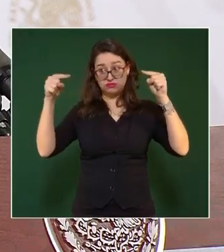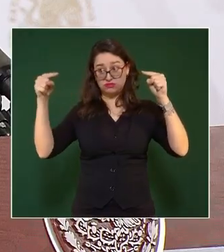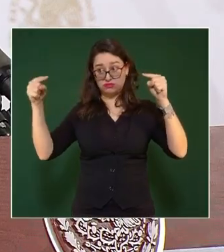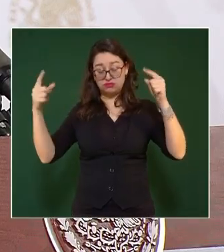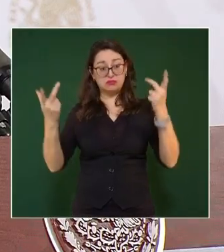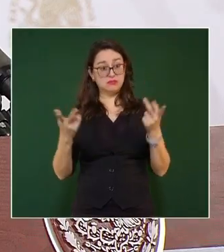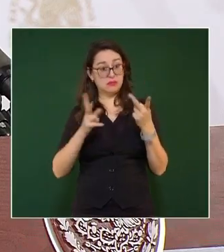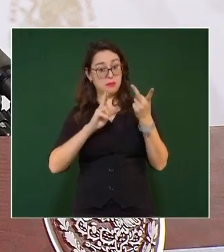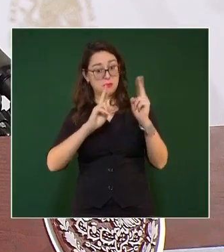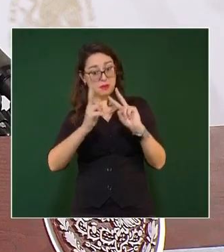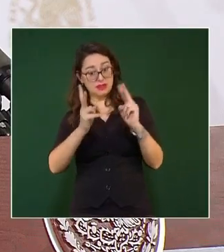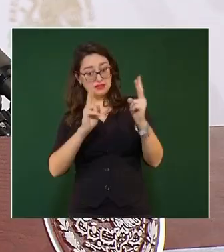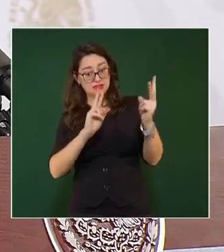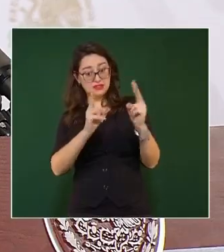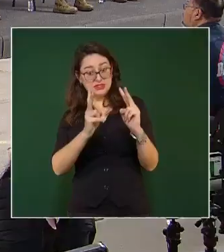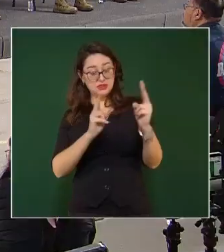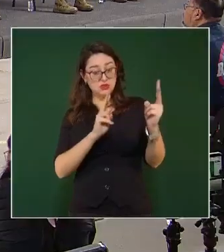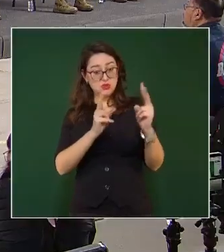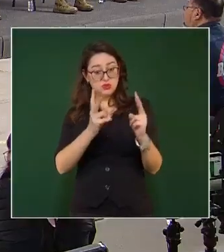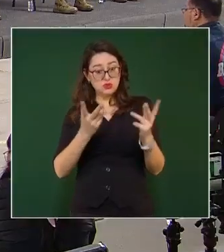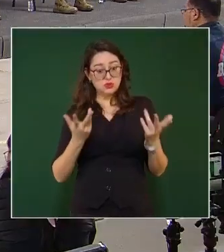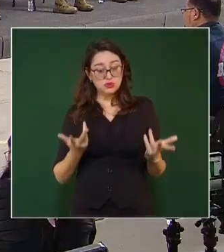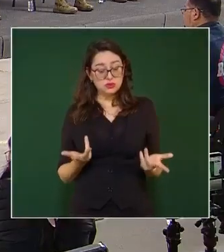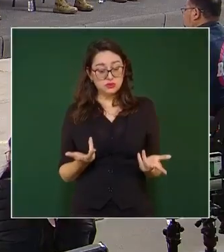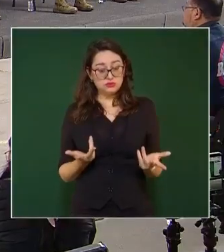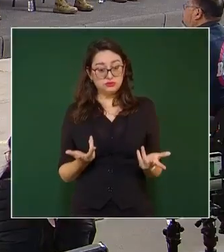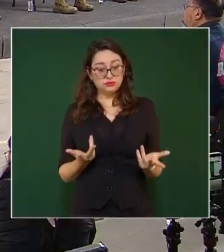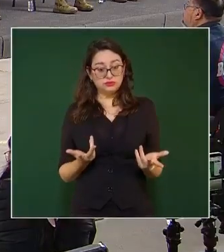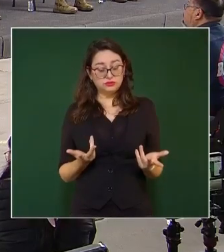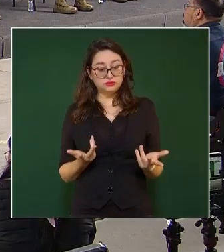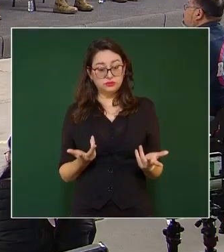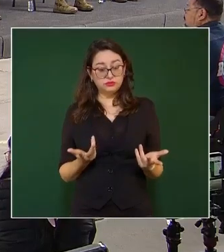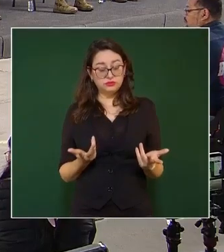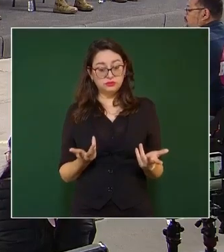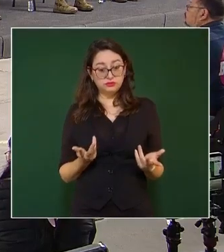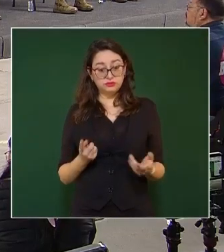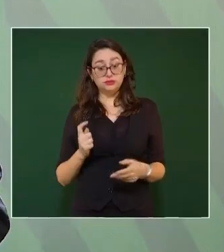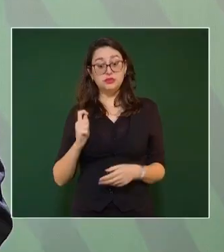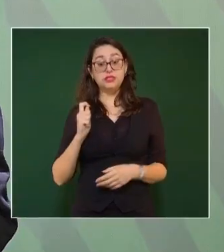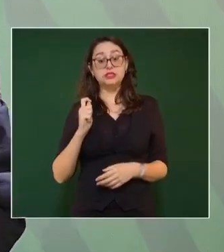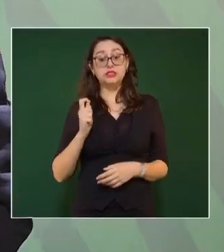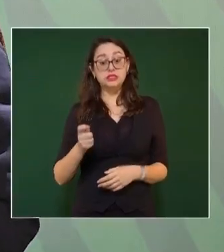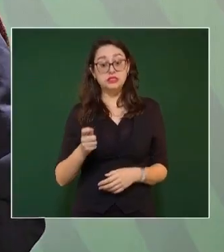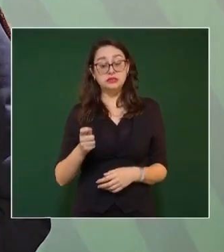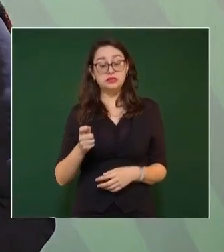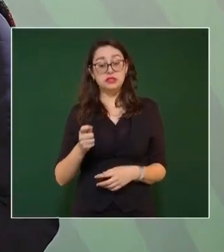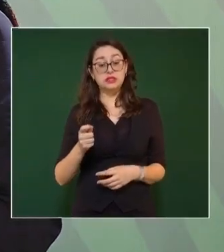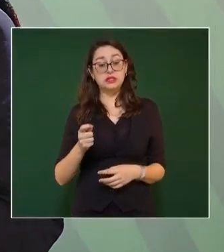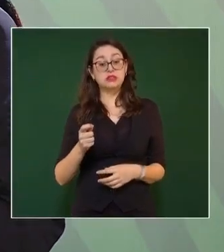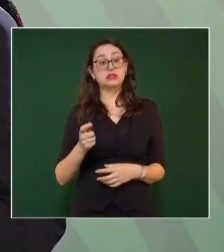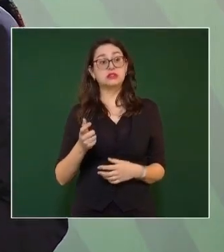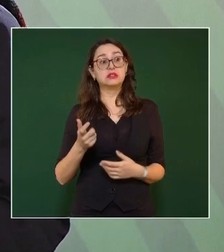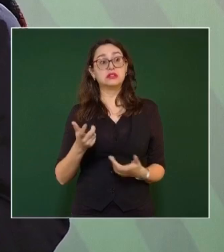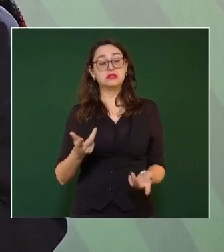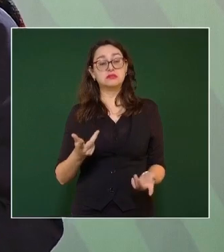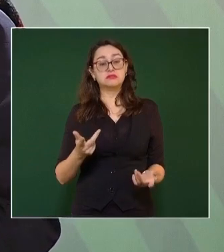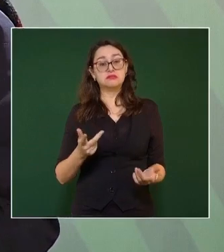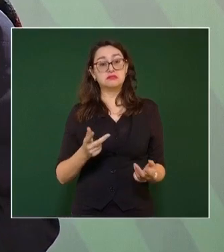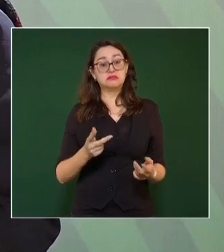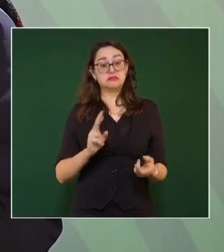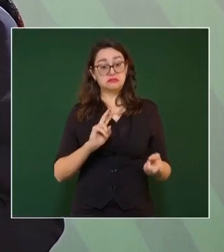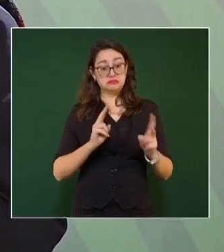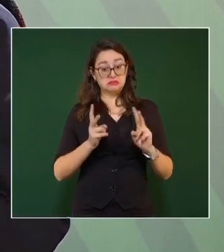Somos vecinos y no somos vecinos en lo político